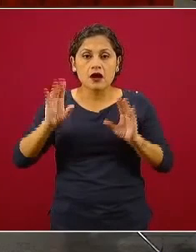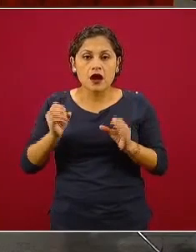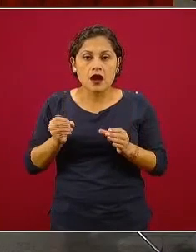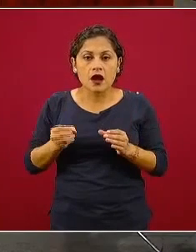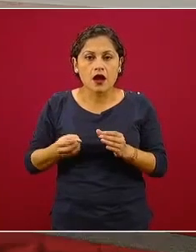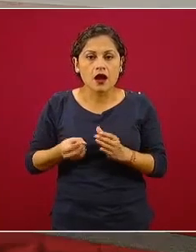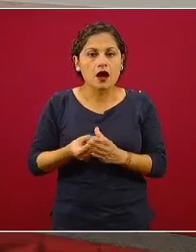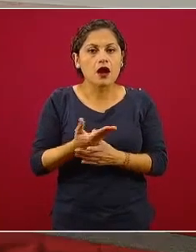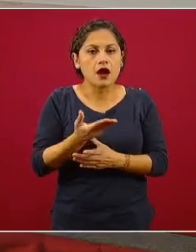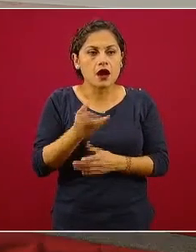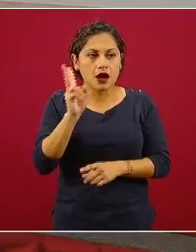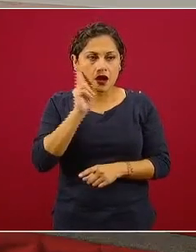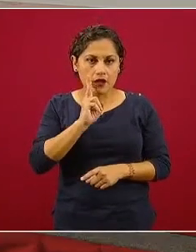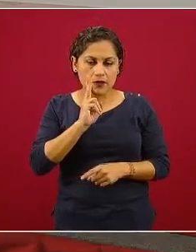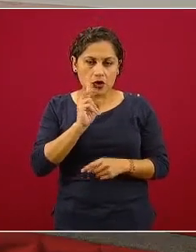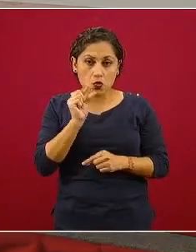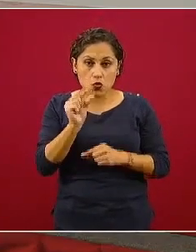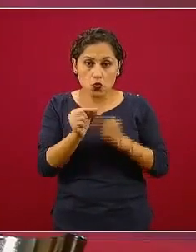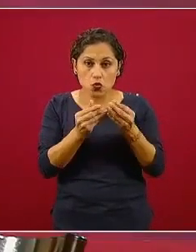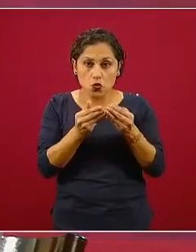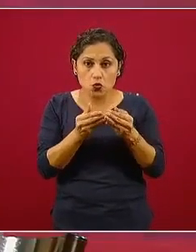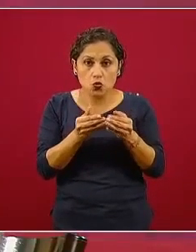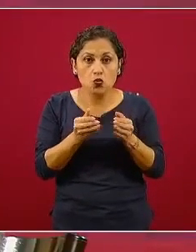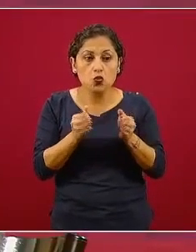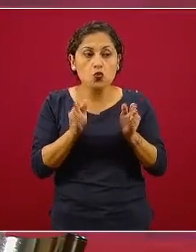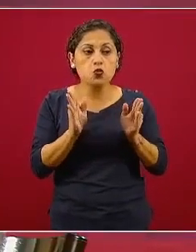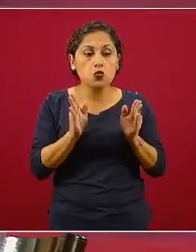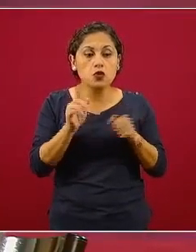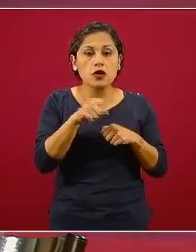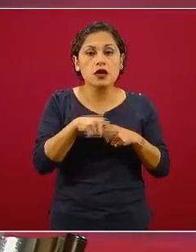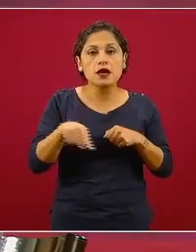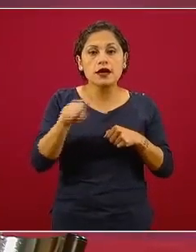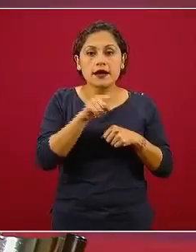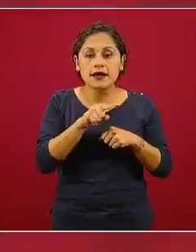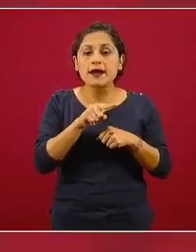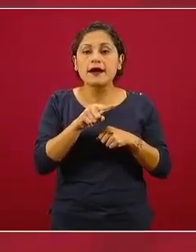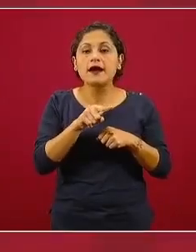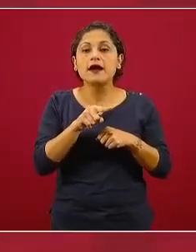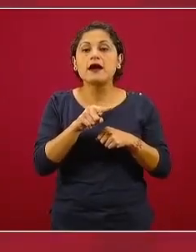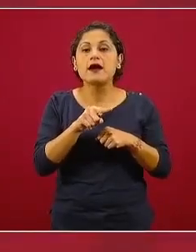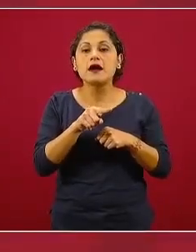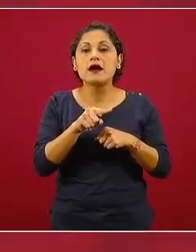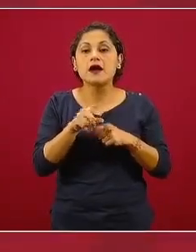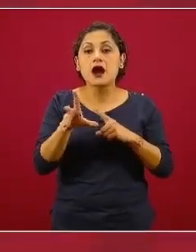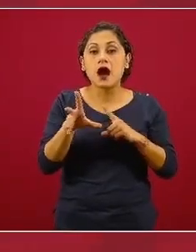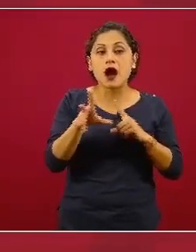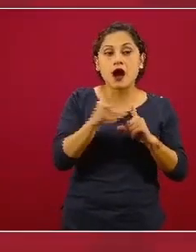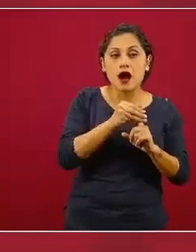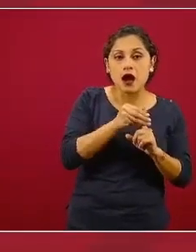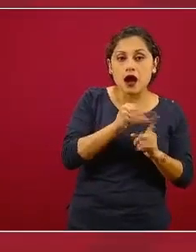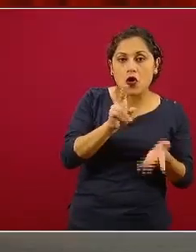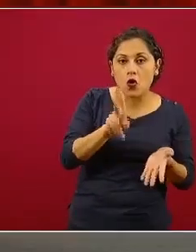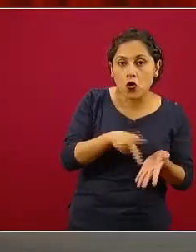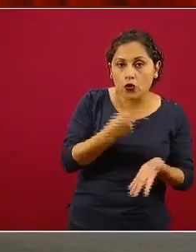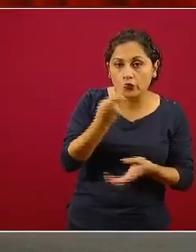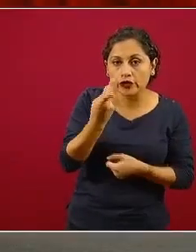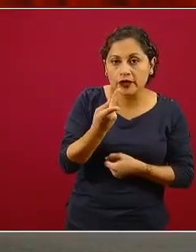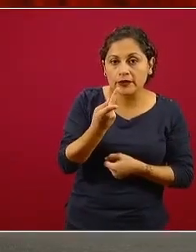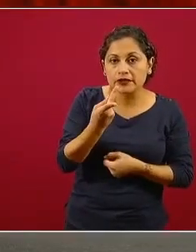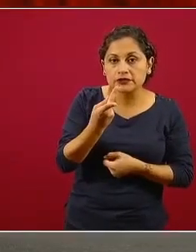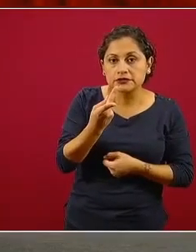desconfinamiento. Se empieza a abrir, si hay manifestaciones de que pudiera estar reemergiendo la